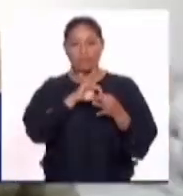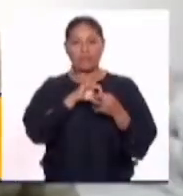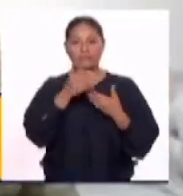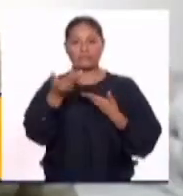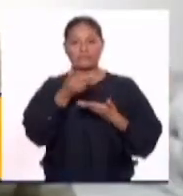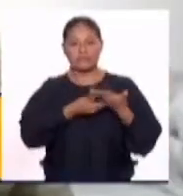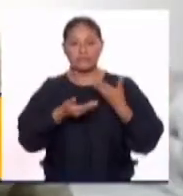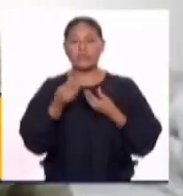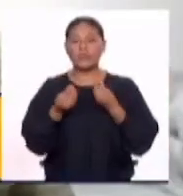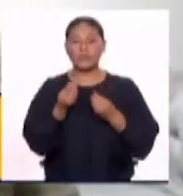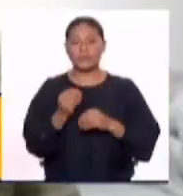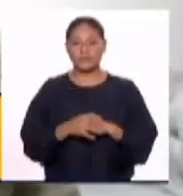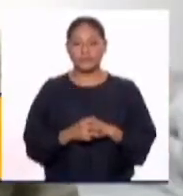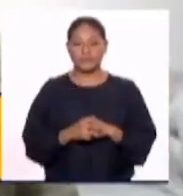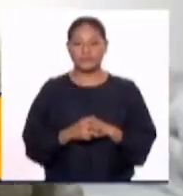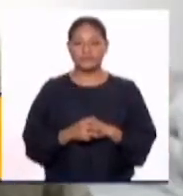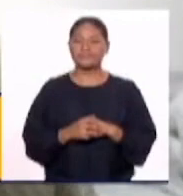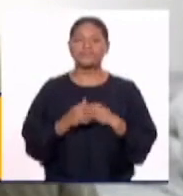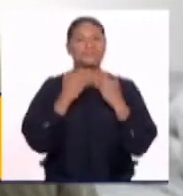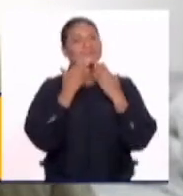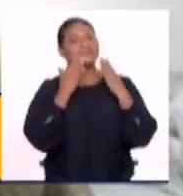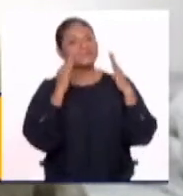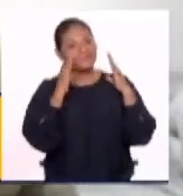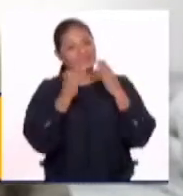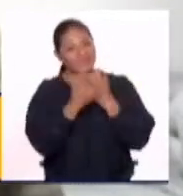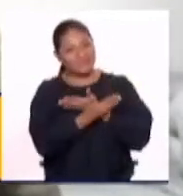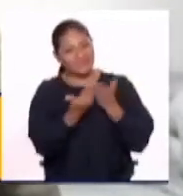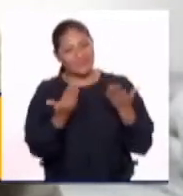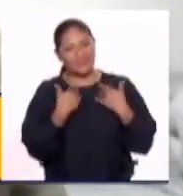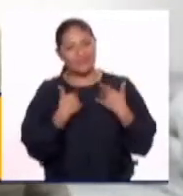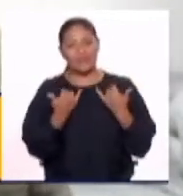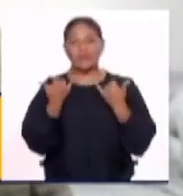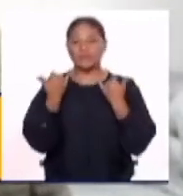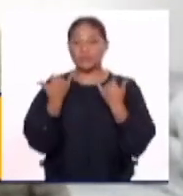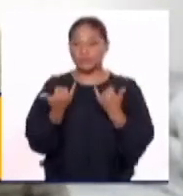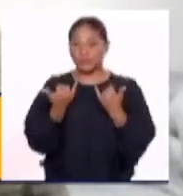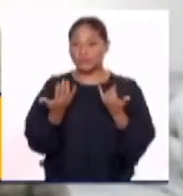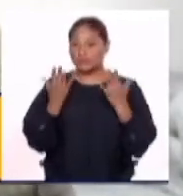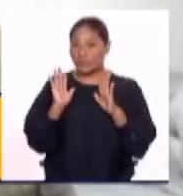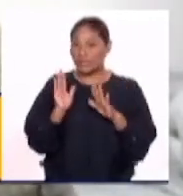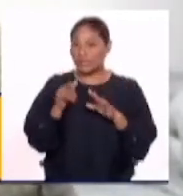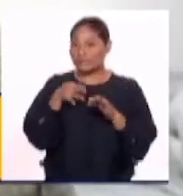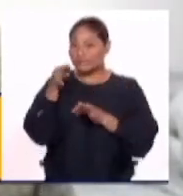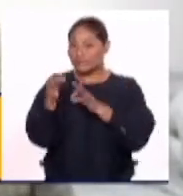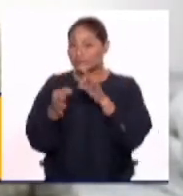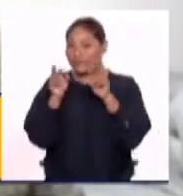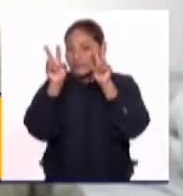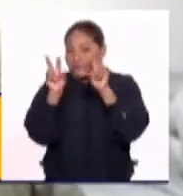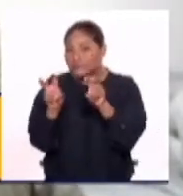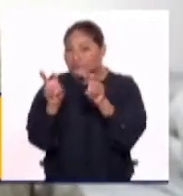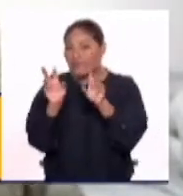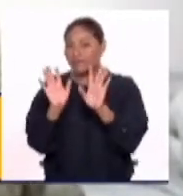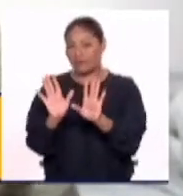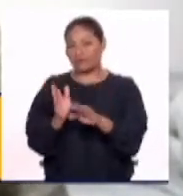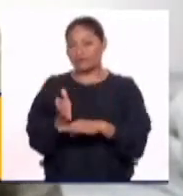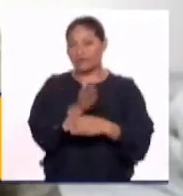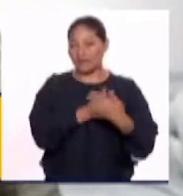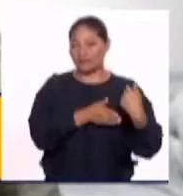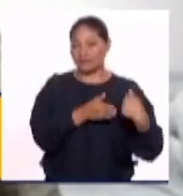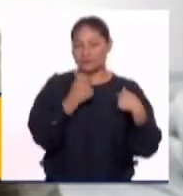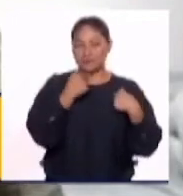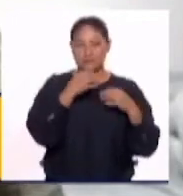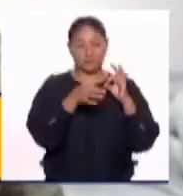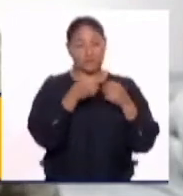agrado saludarlos en esta tarde. Mira, yo quería partir, Paola, antes de irnos a las implicancias, contándoles una muy